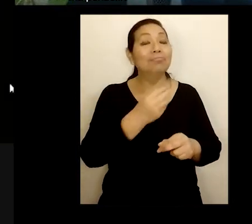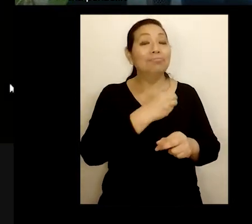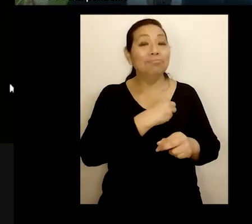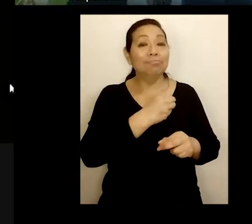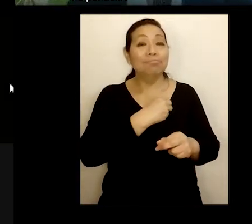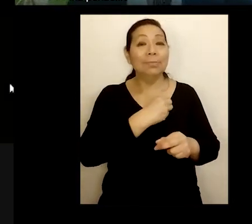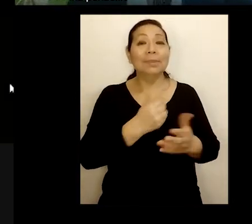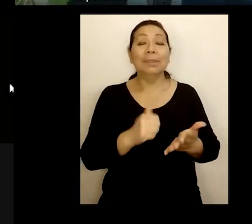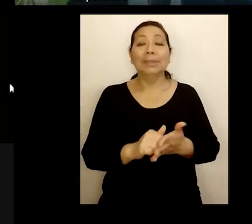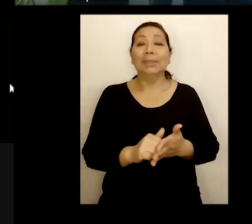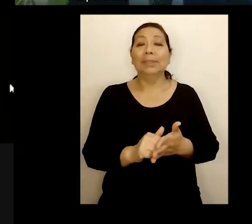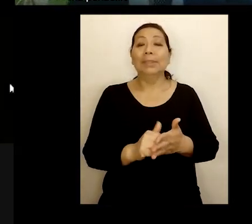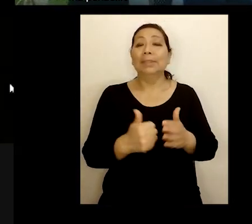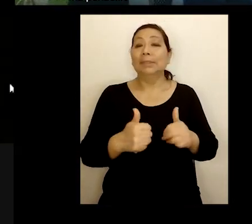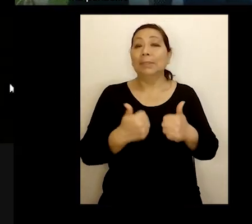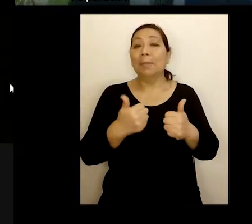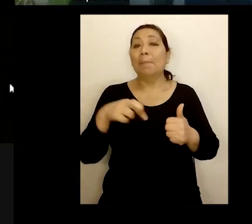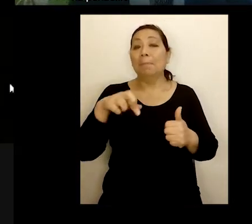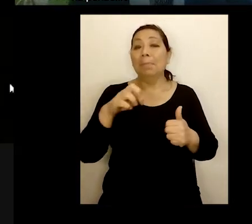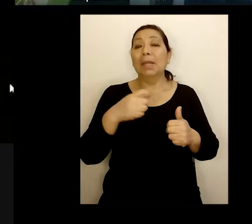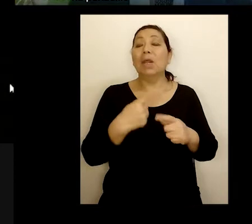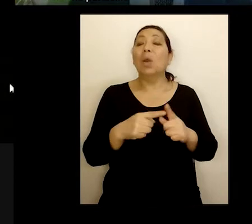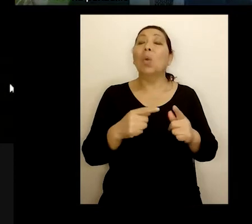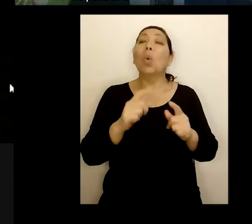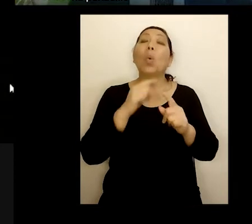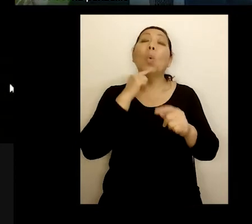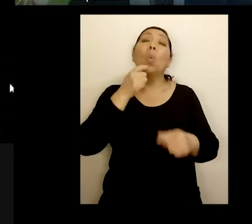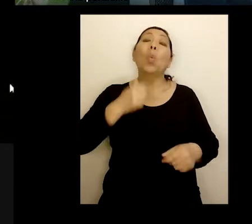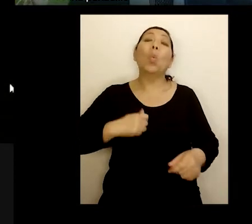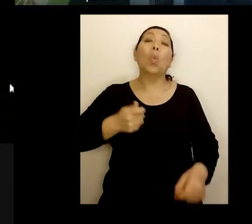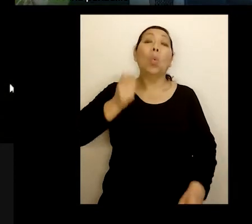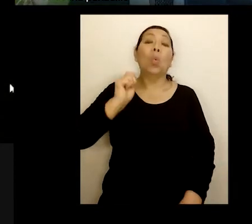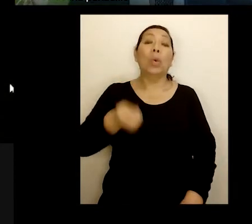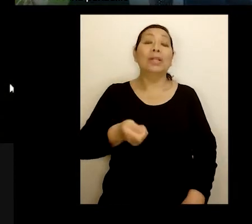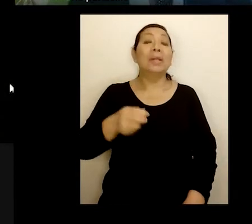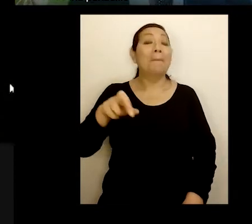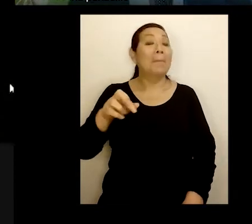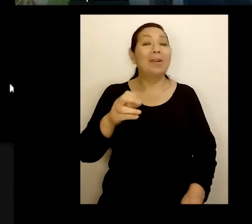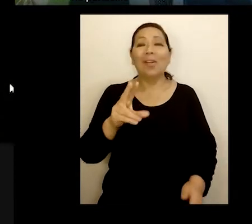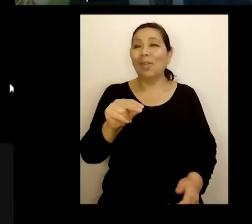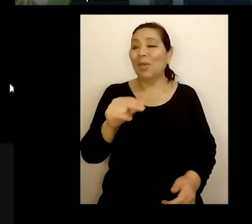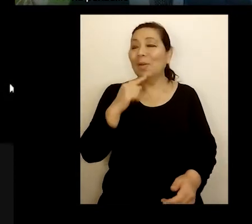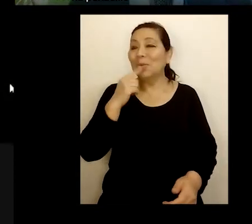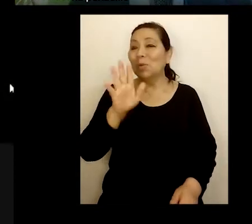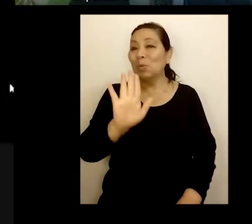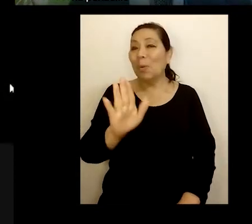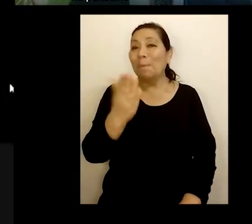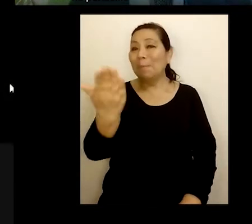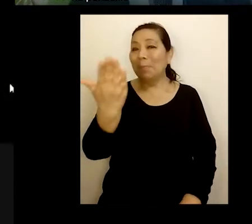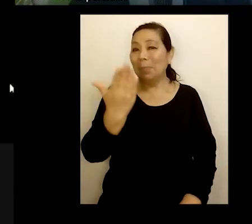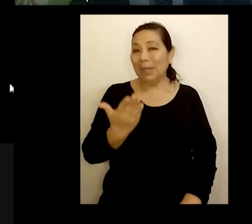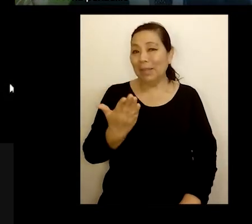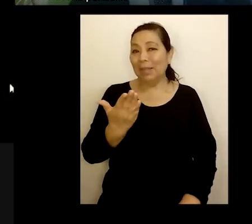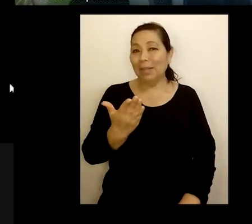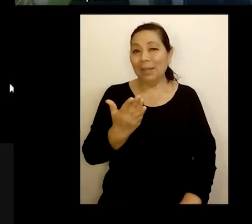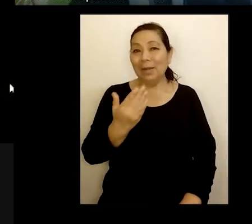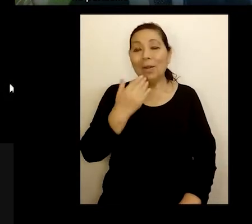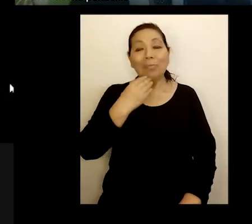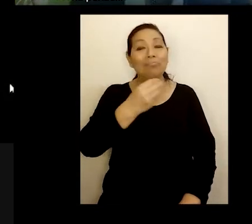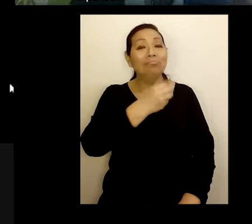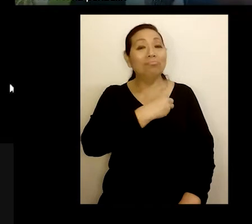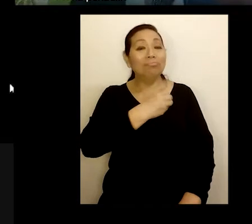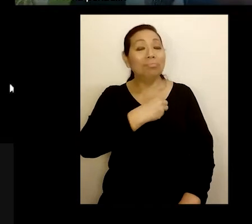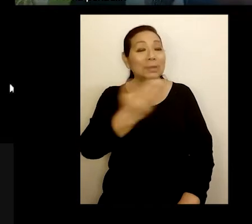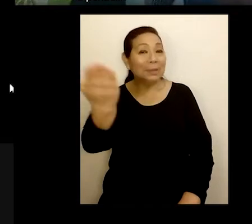de prisión preventiva al juzgado penal. El juez penal declaró infundado dicho pedido y, en su caso, impuso una